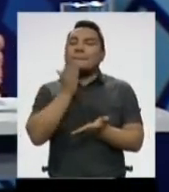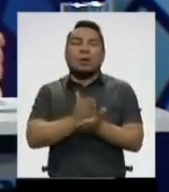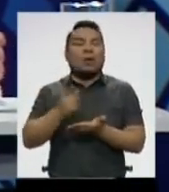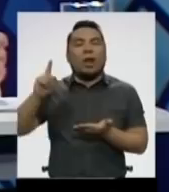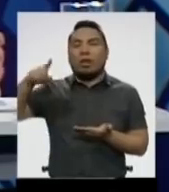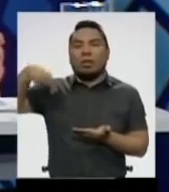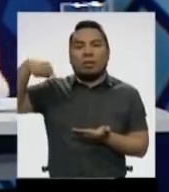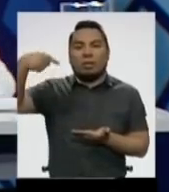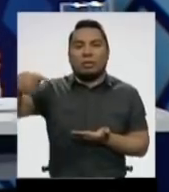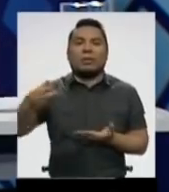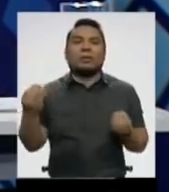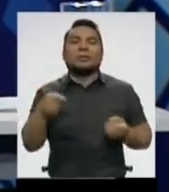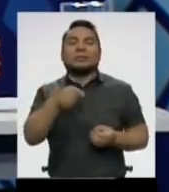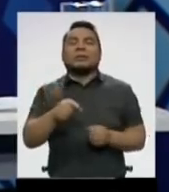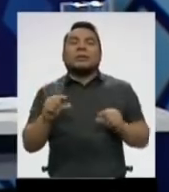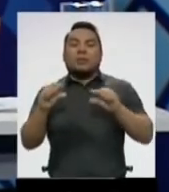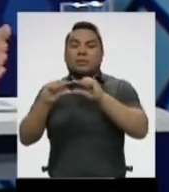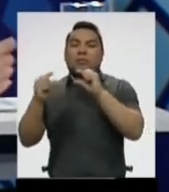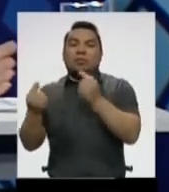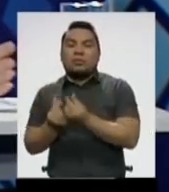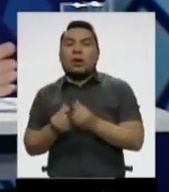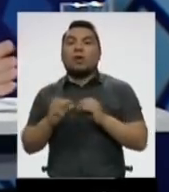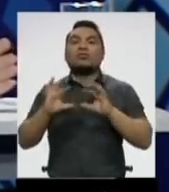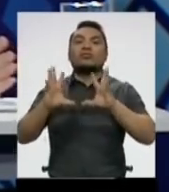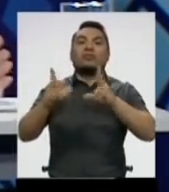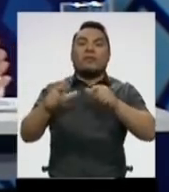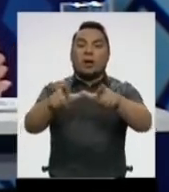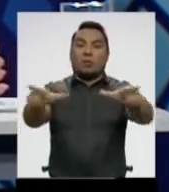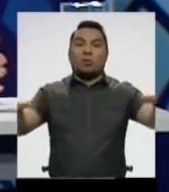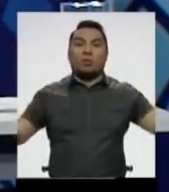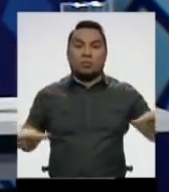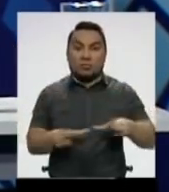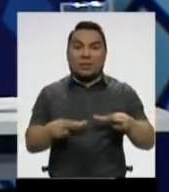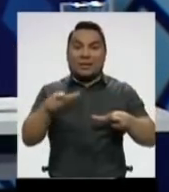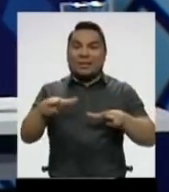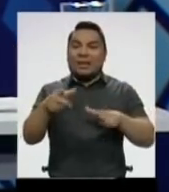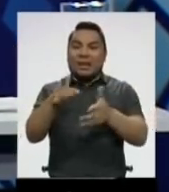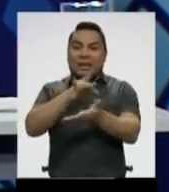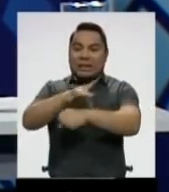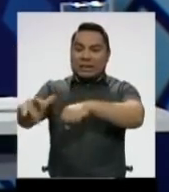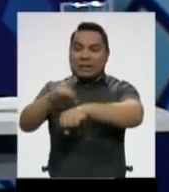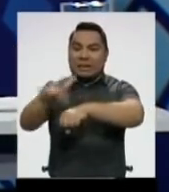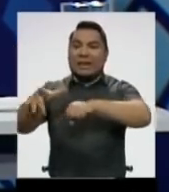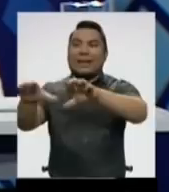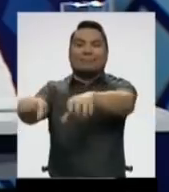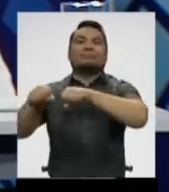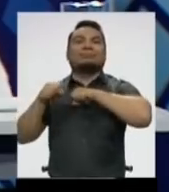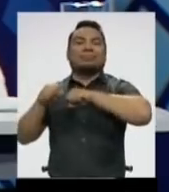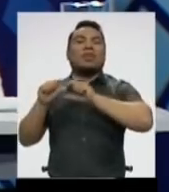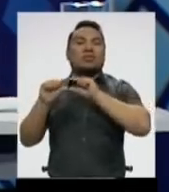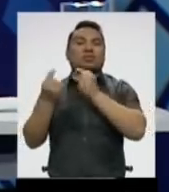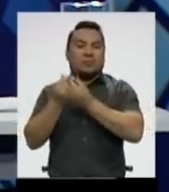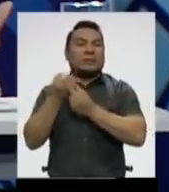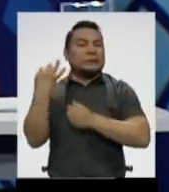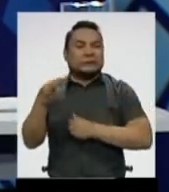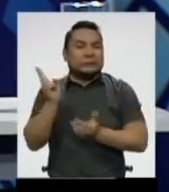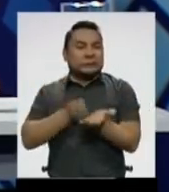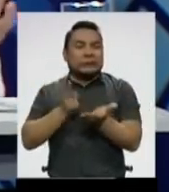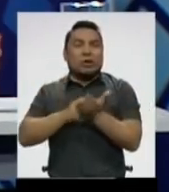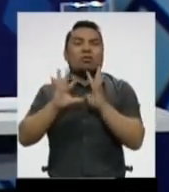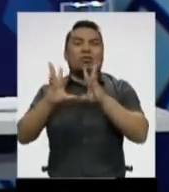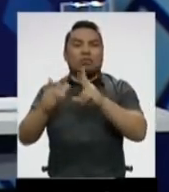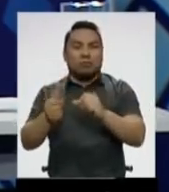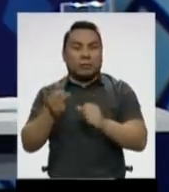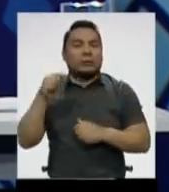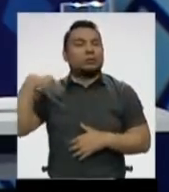es el tema de las mafias y traficantes de terrenos. Terrible. Que es una situación que la